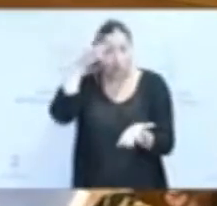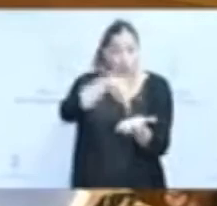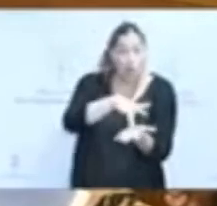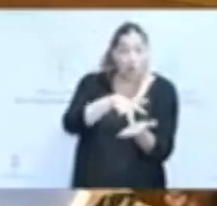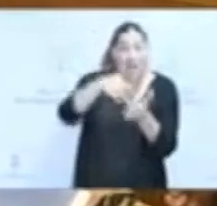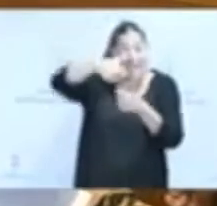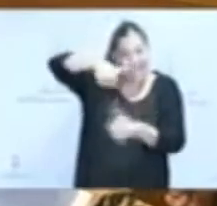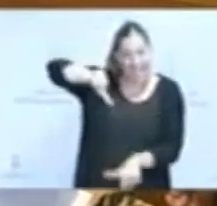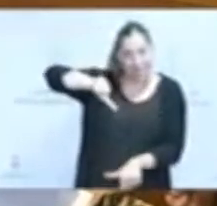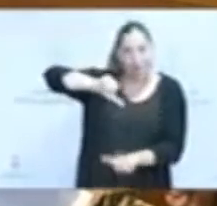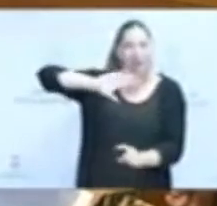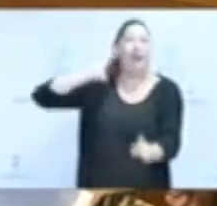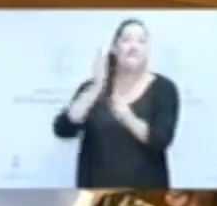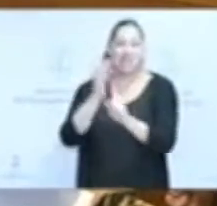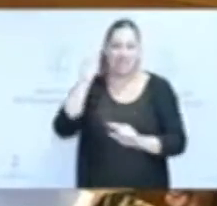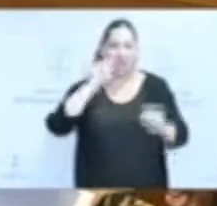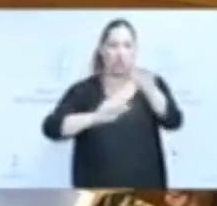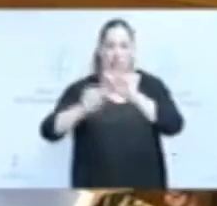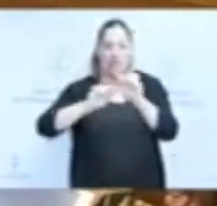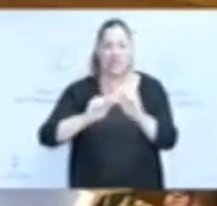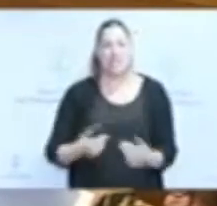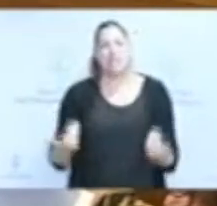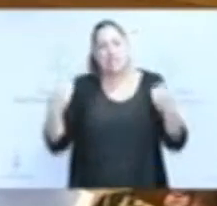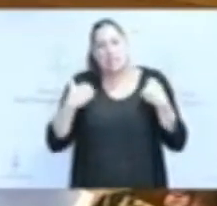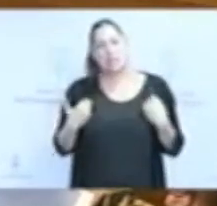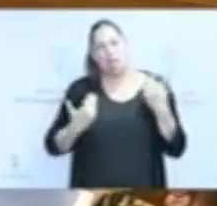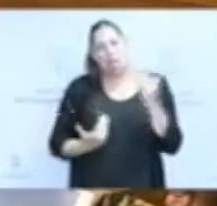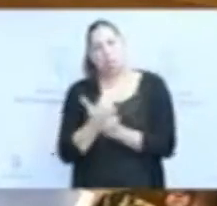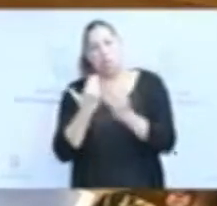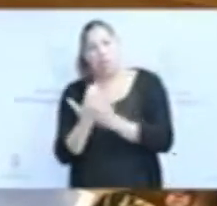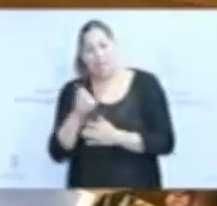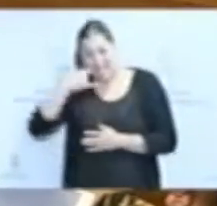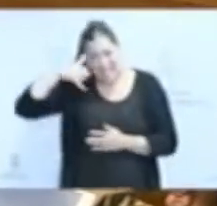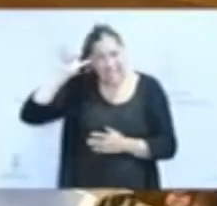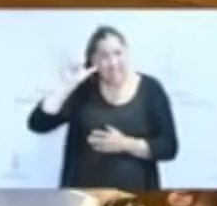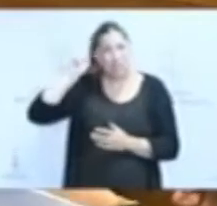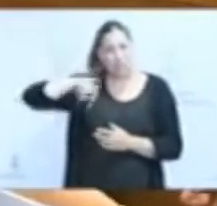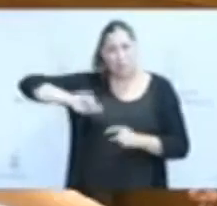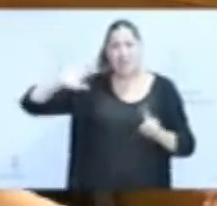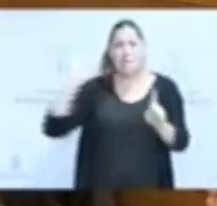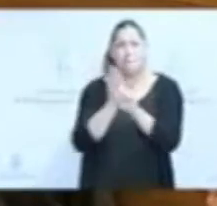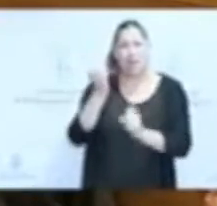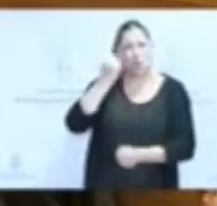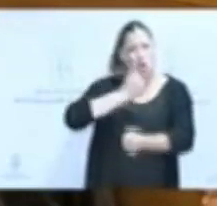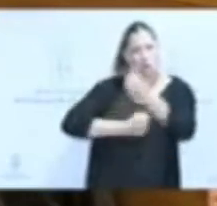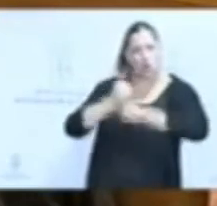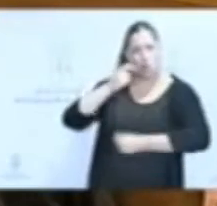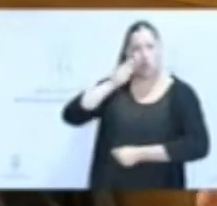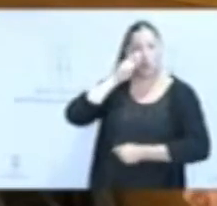la contaminación y que tienen que soportar a diario, se suma el riesgo de que haya un importante impacto económico en el